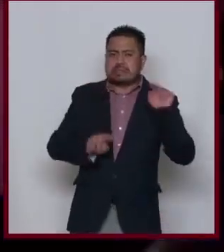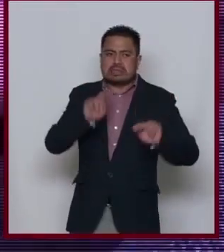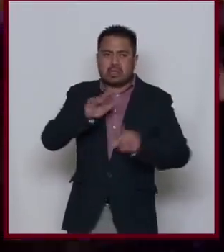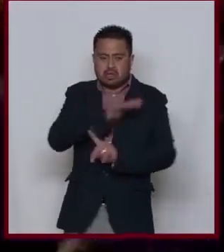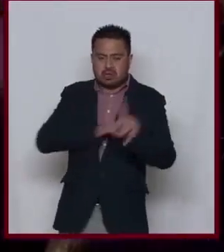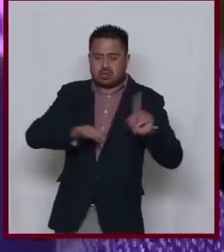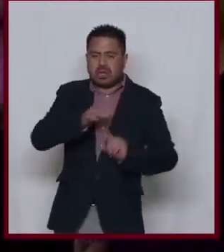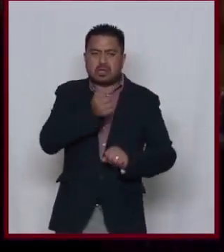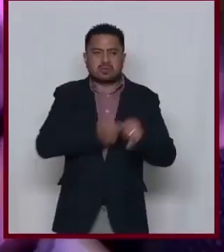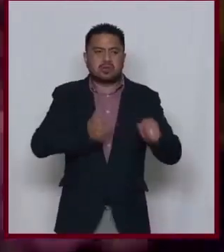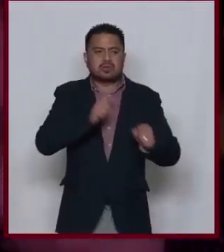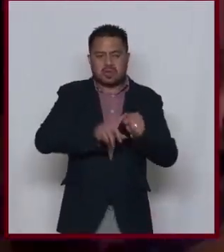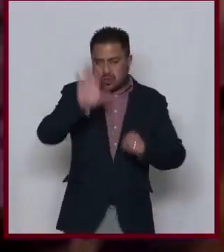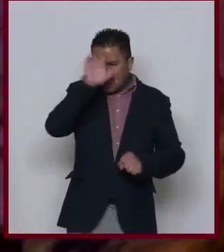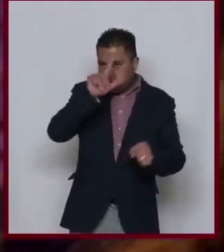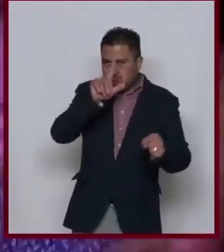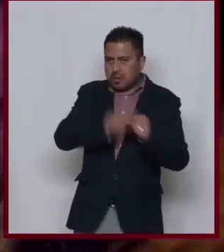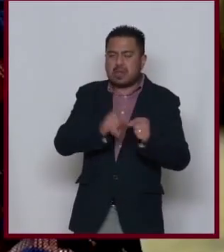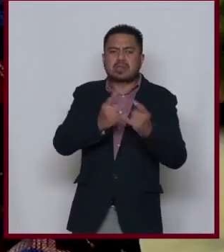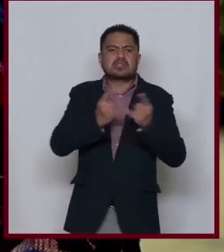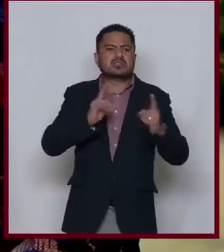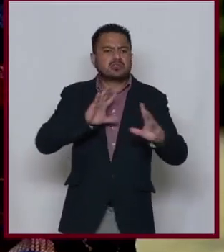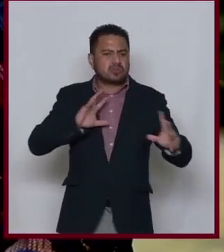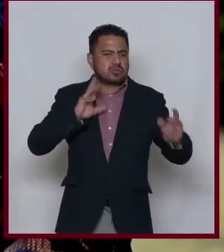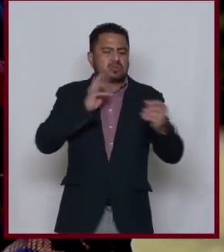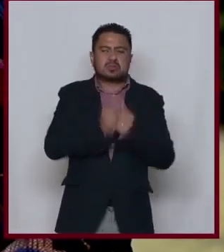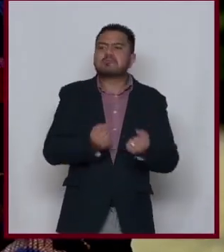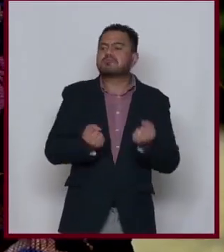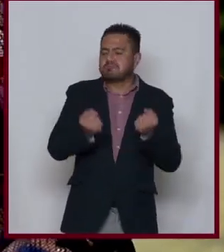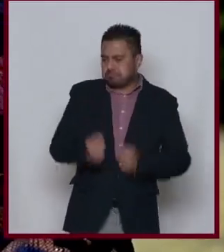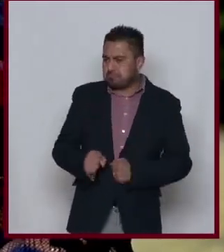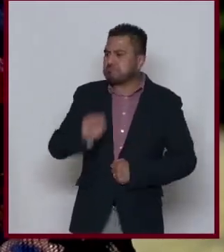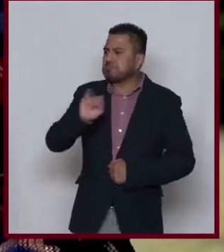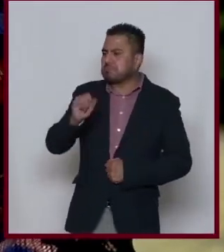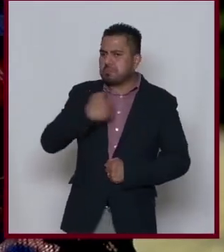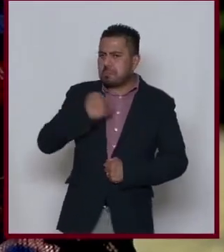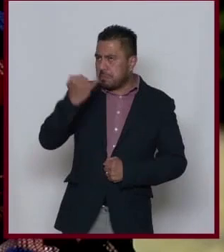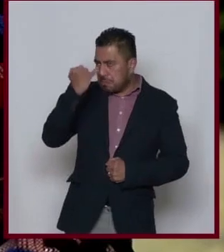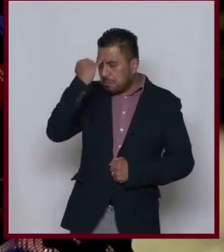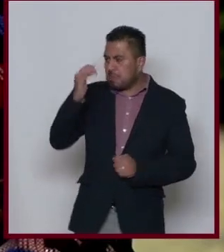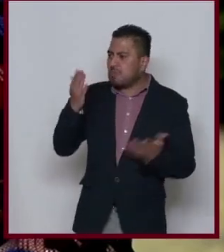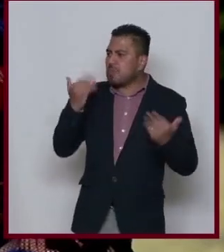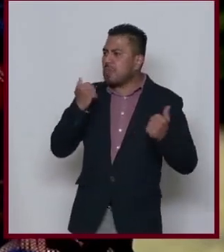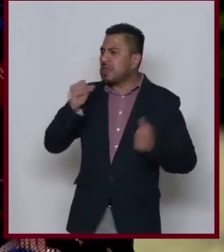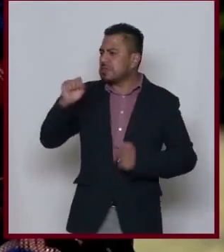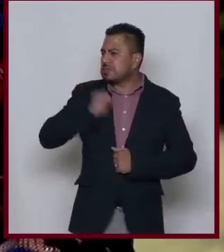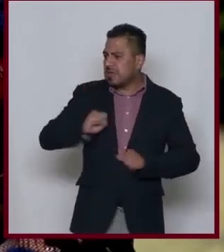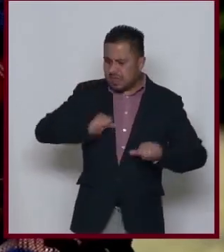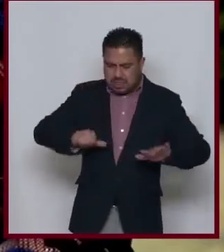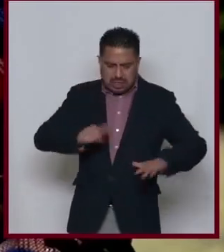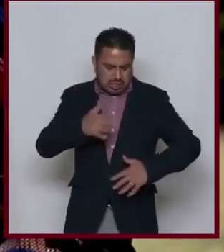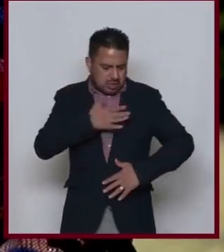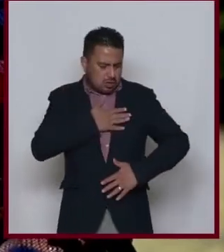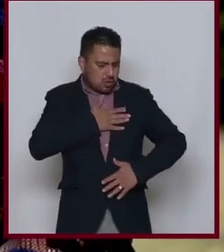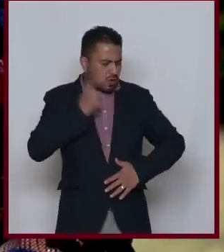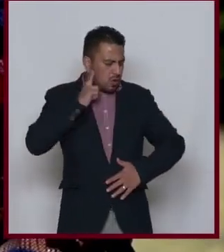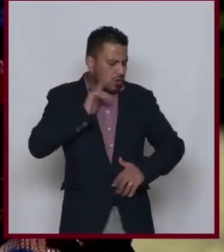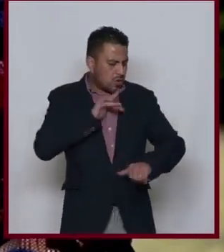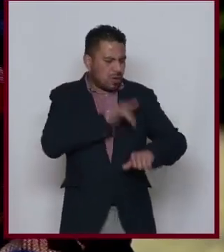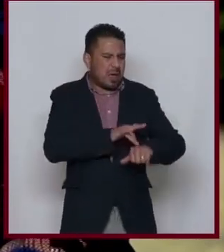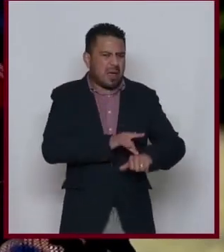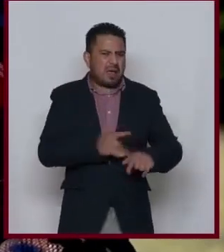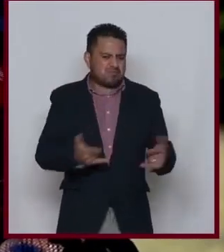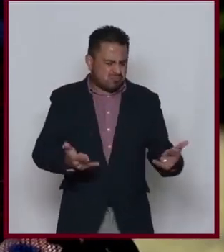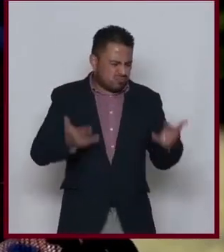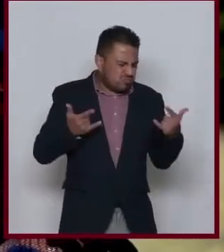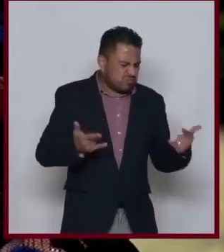contexto social, cultural e histórico. Sí, seguro. No me imagino a mí mismo en el siglo XVI como tocando black